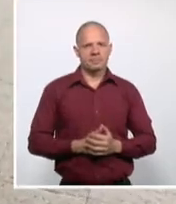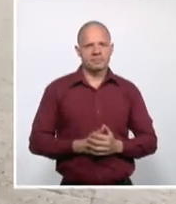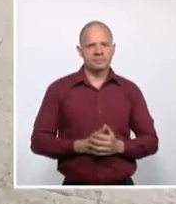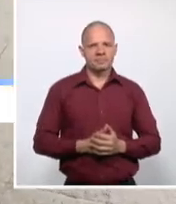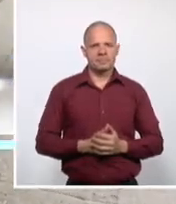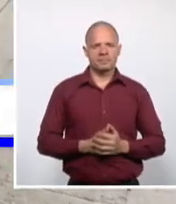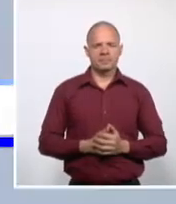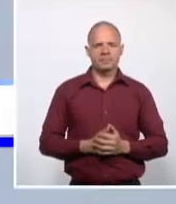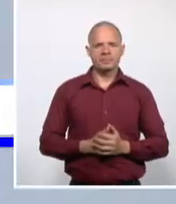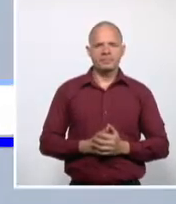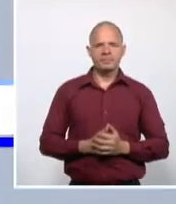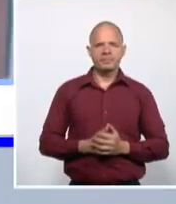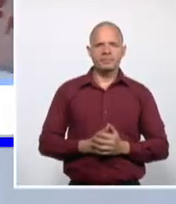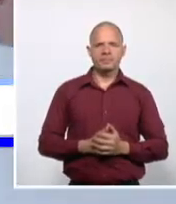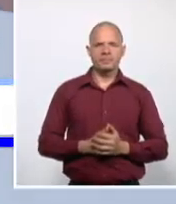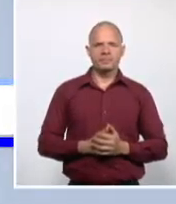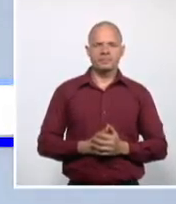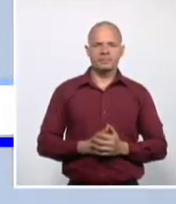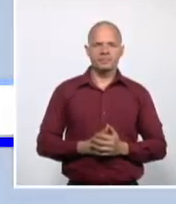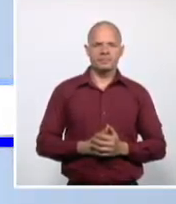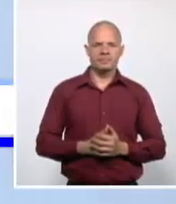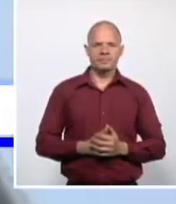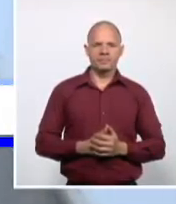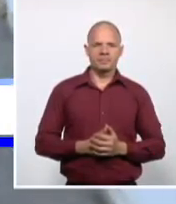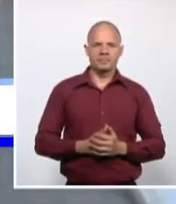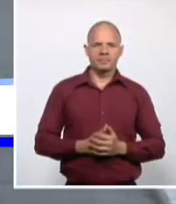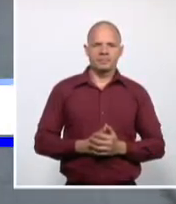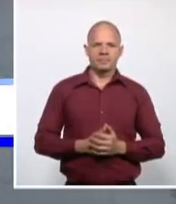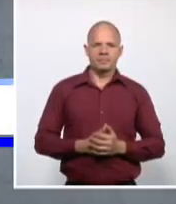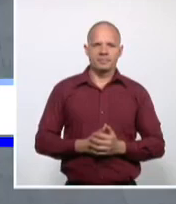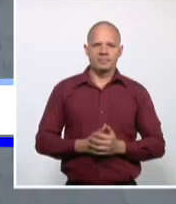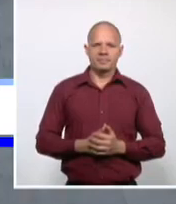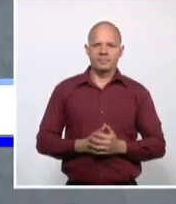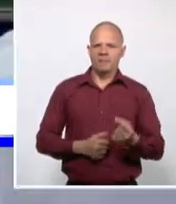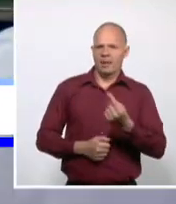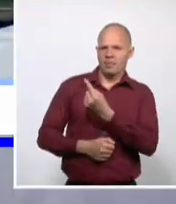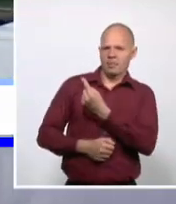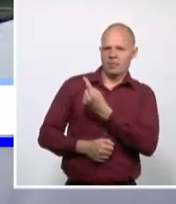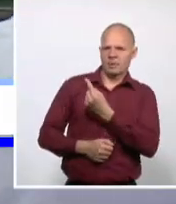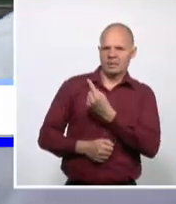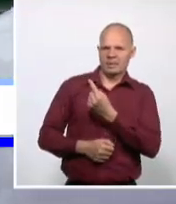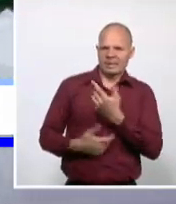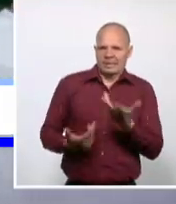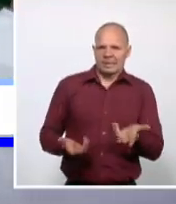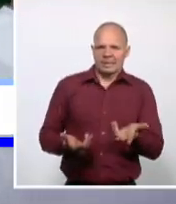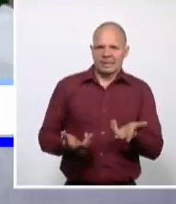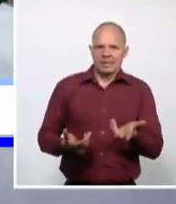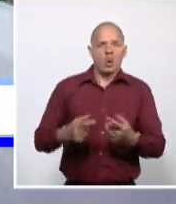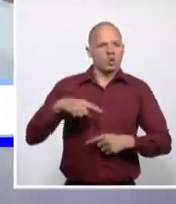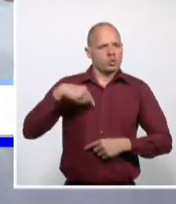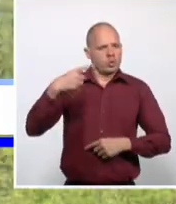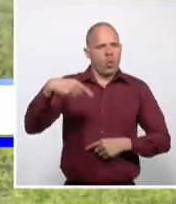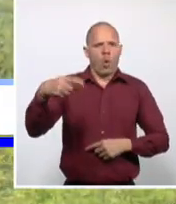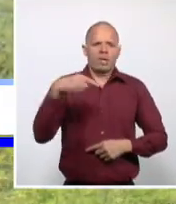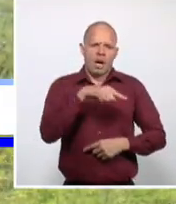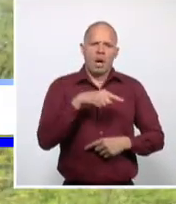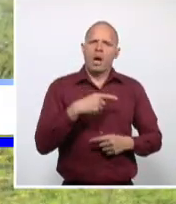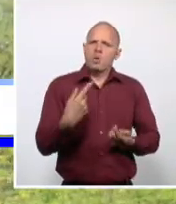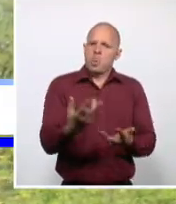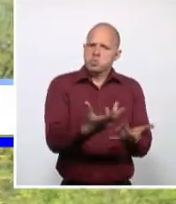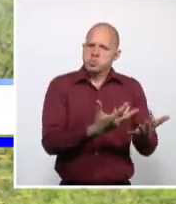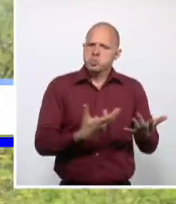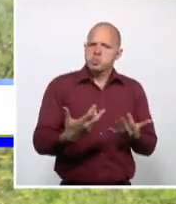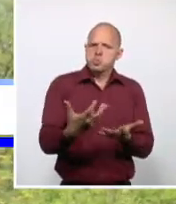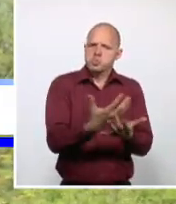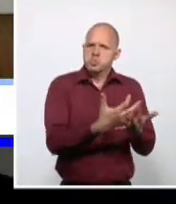Hacen 4 viajes diarios a cada casa, primero en busca de los recipientes, luego a llevarles almuerzo y comida. En el populoso